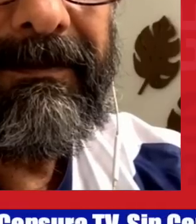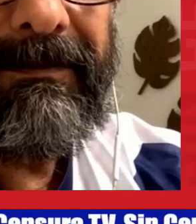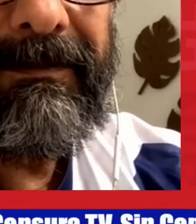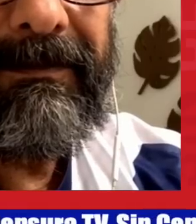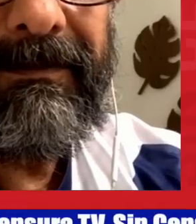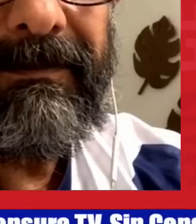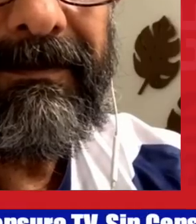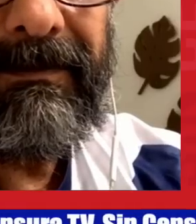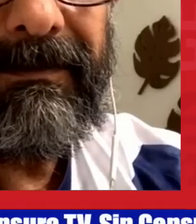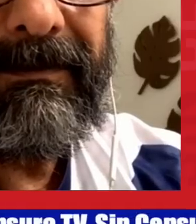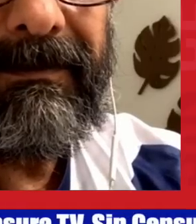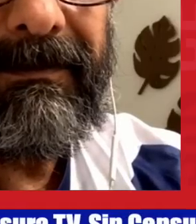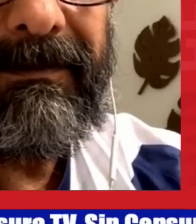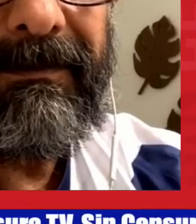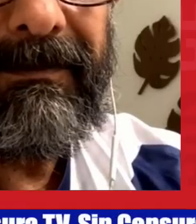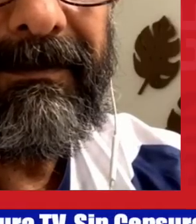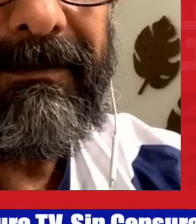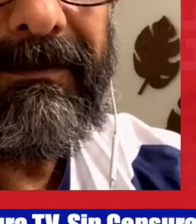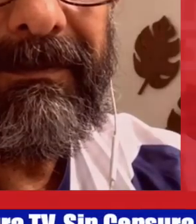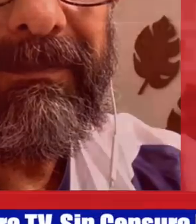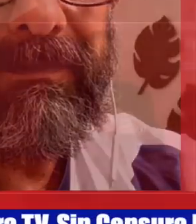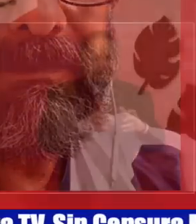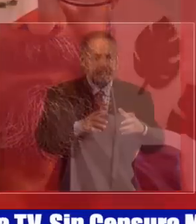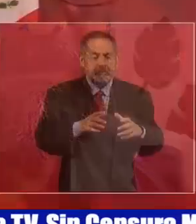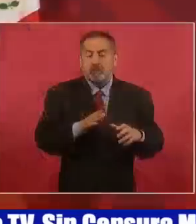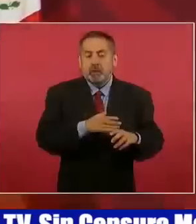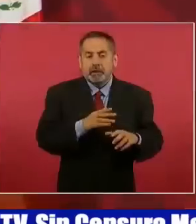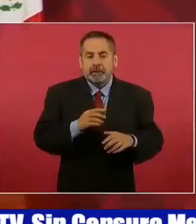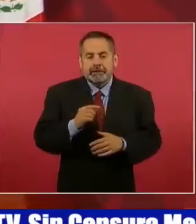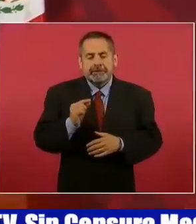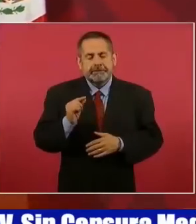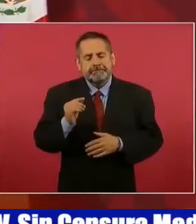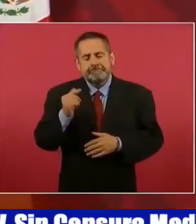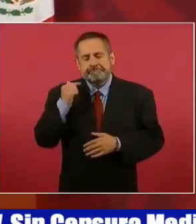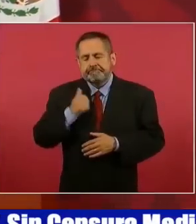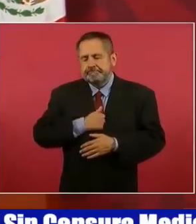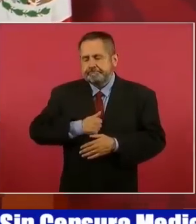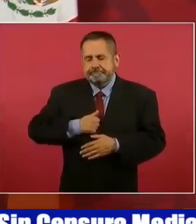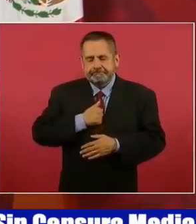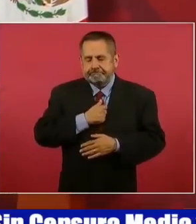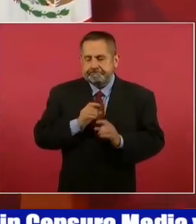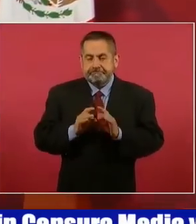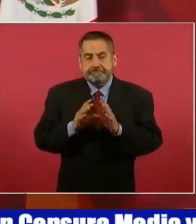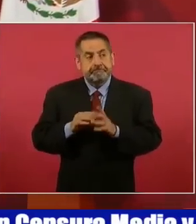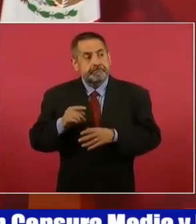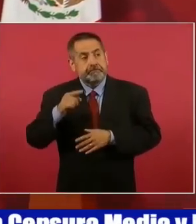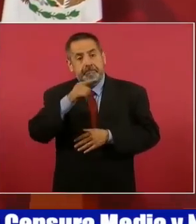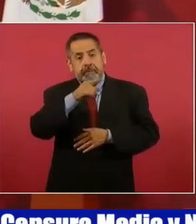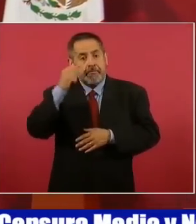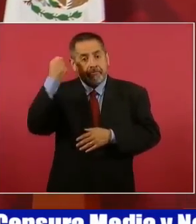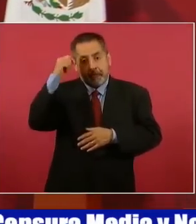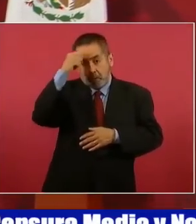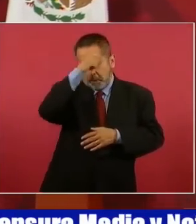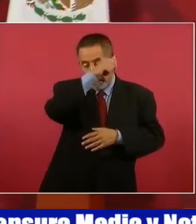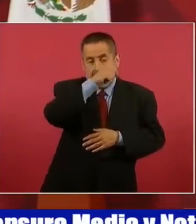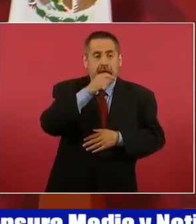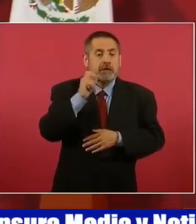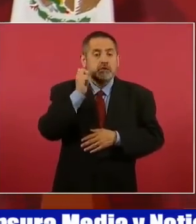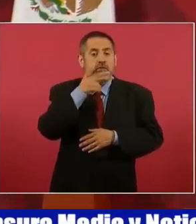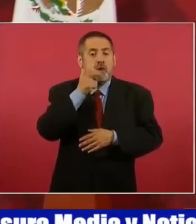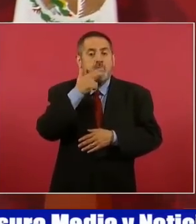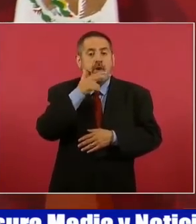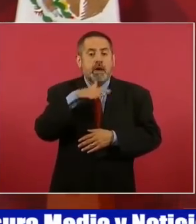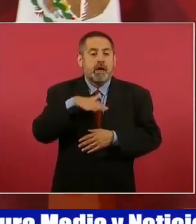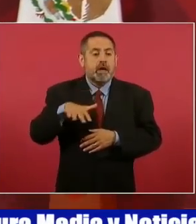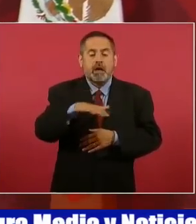a Alejandro Gers Manero, fiscal general de la República, que se pongan las pinches pilas.